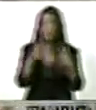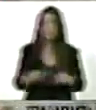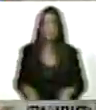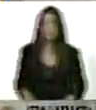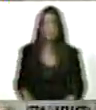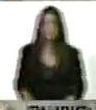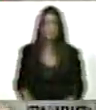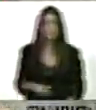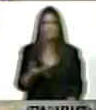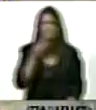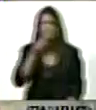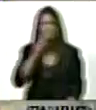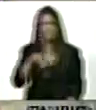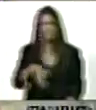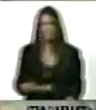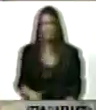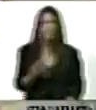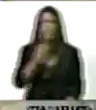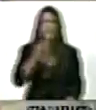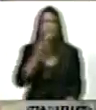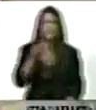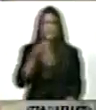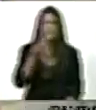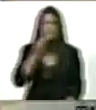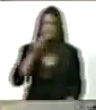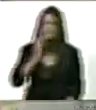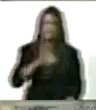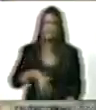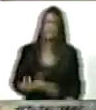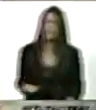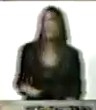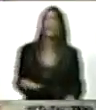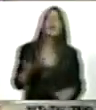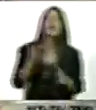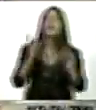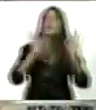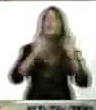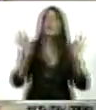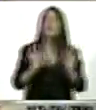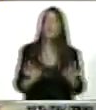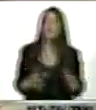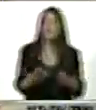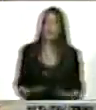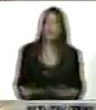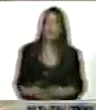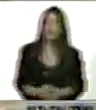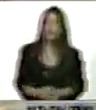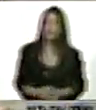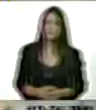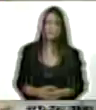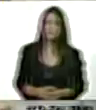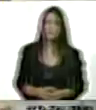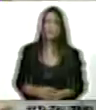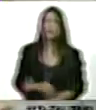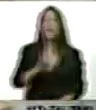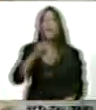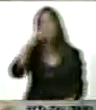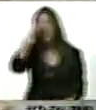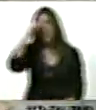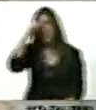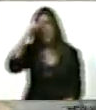Así que eso es una tontería. Decir eso es una tontería, que es una forma, en el caso de Borges, también,